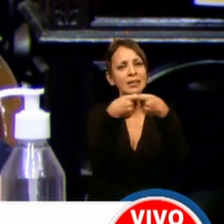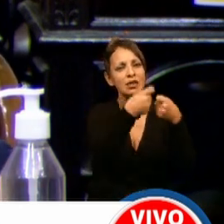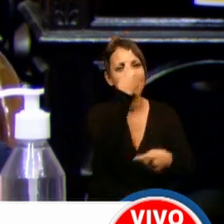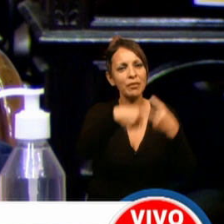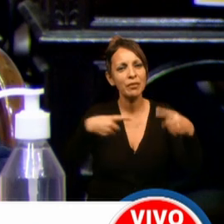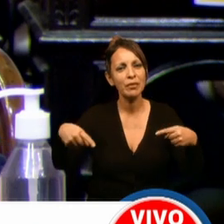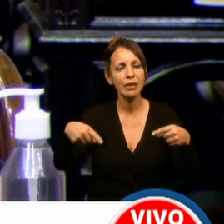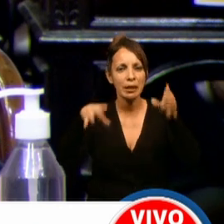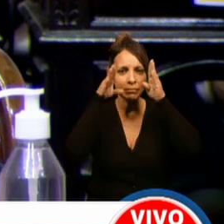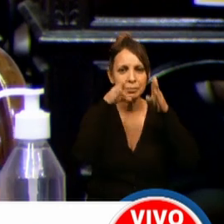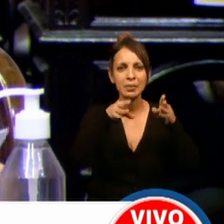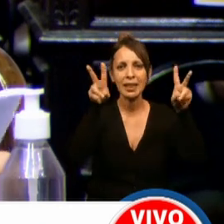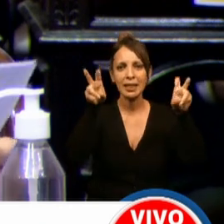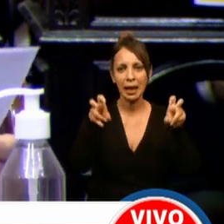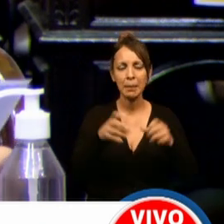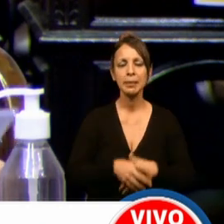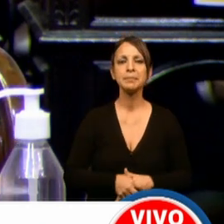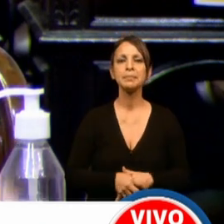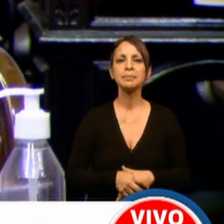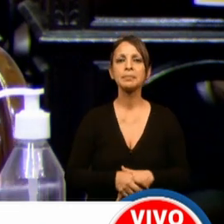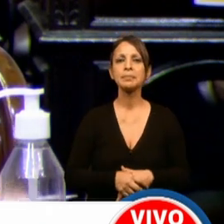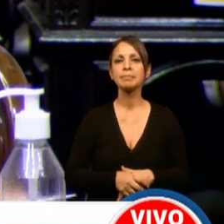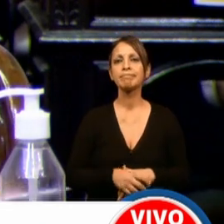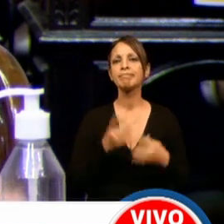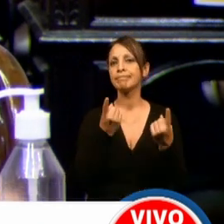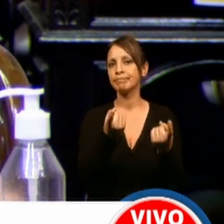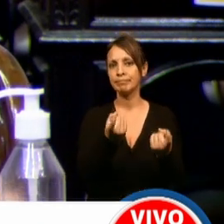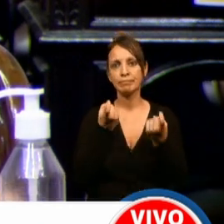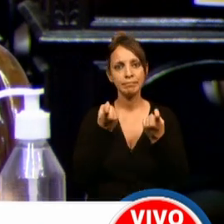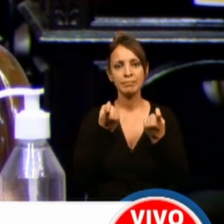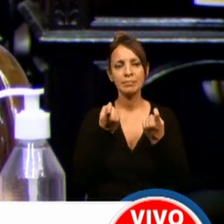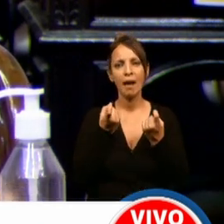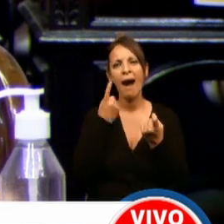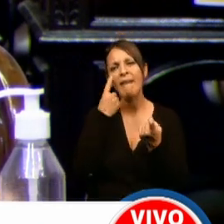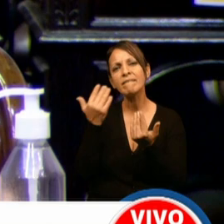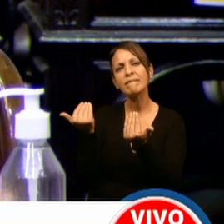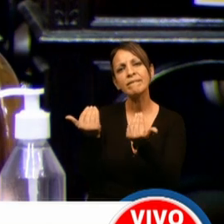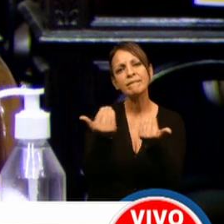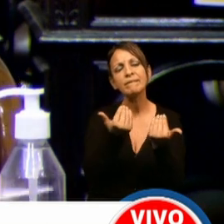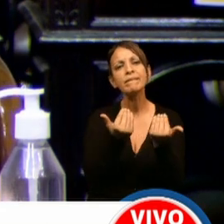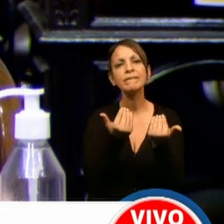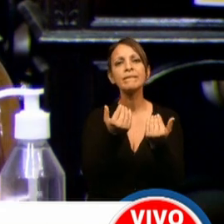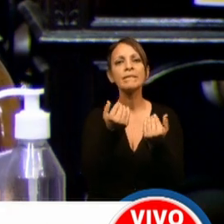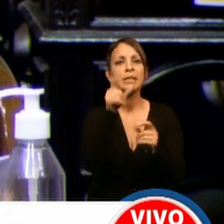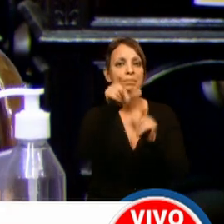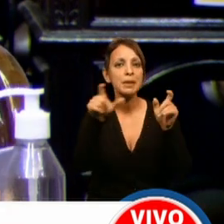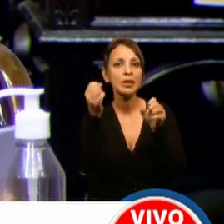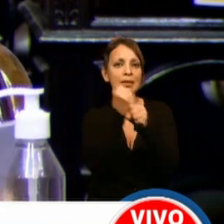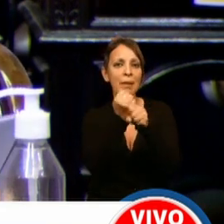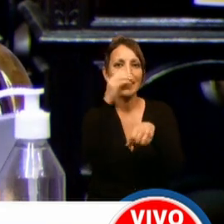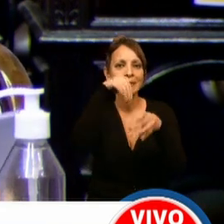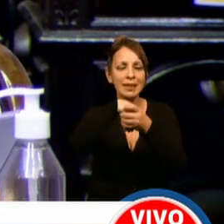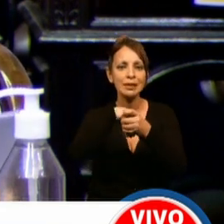abordan la temática es primordial escuchar a quienes trabajan en los medios de